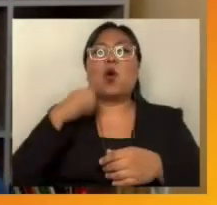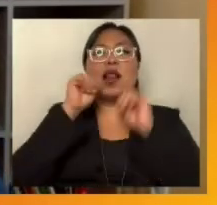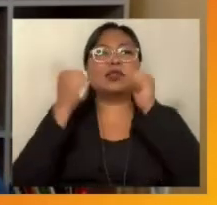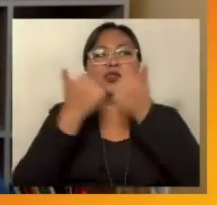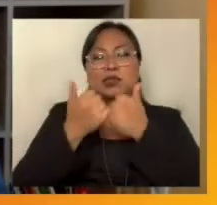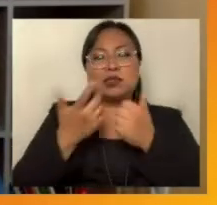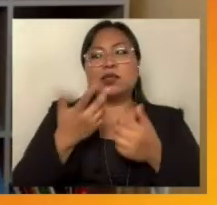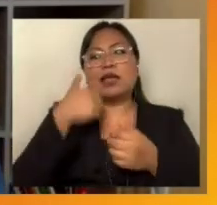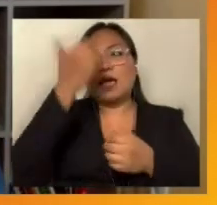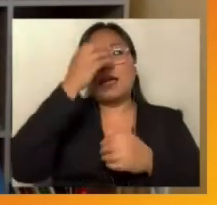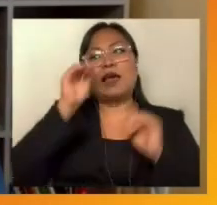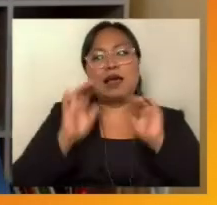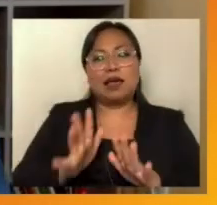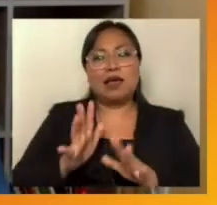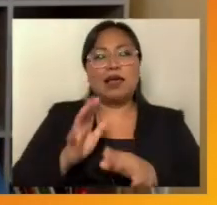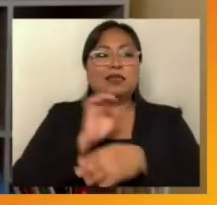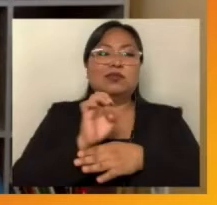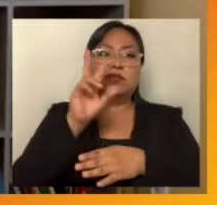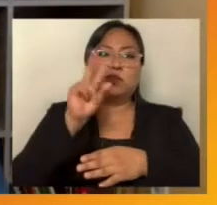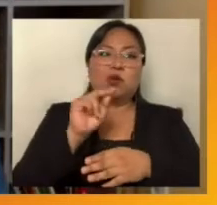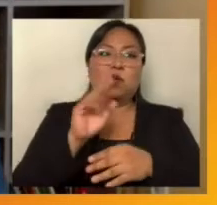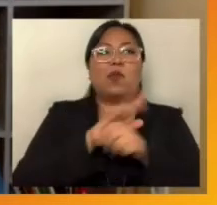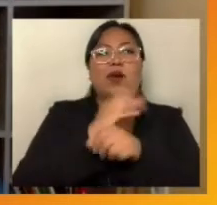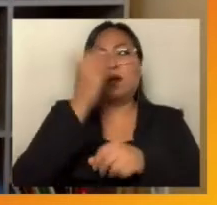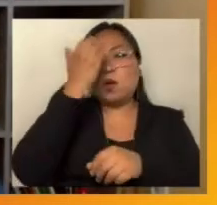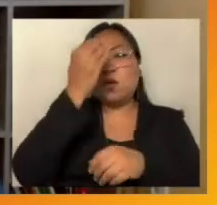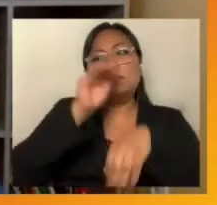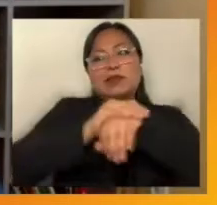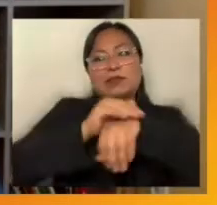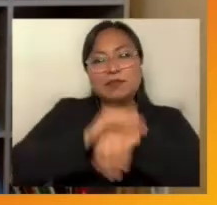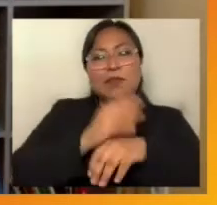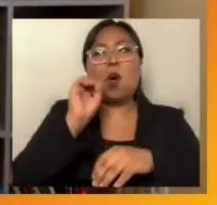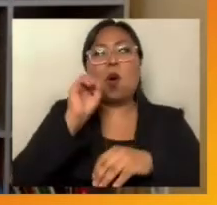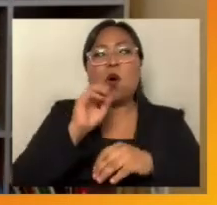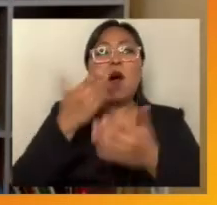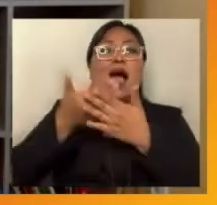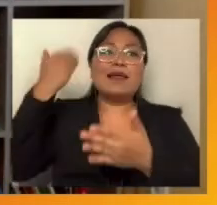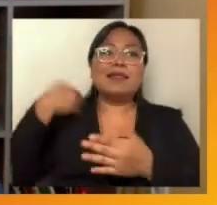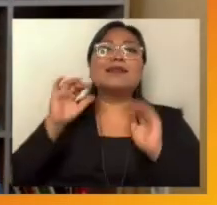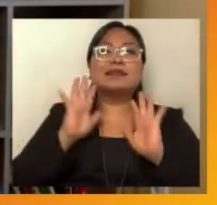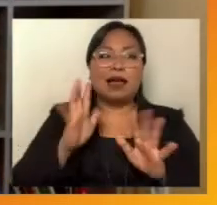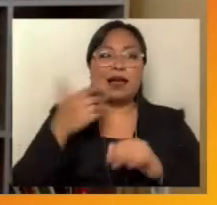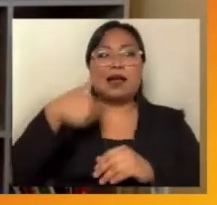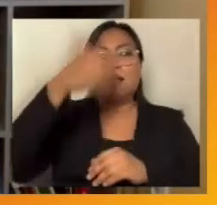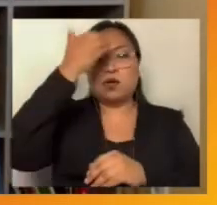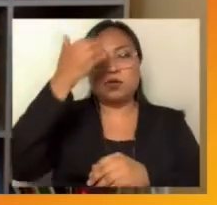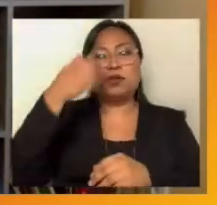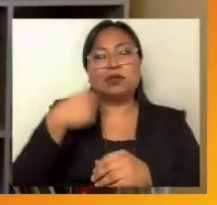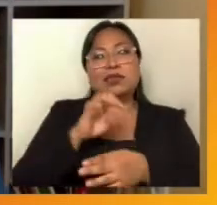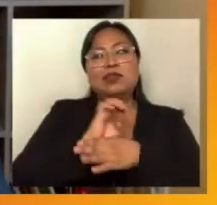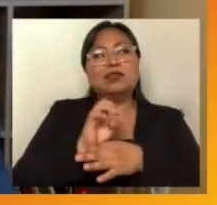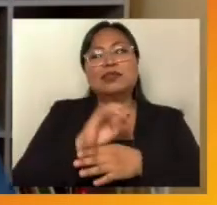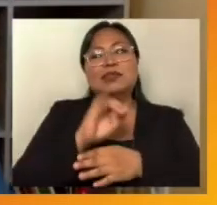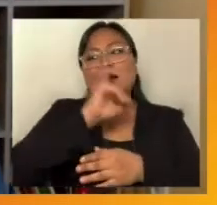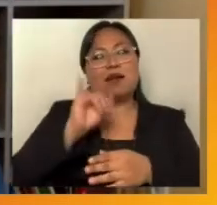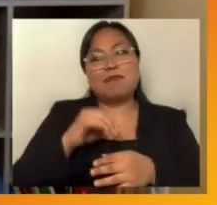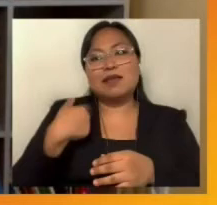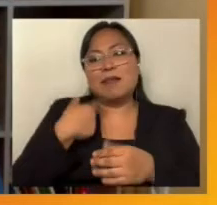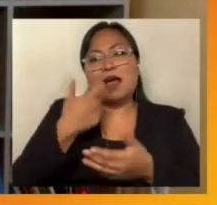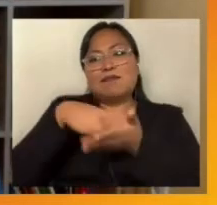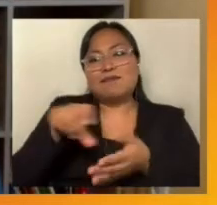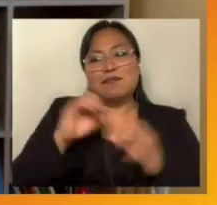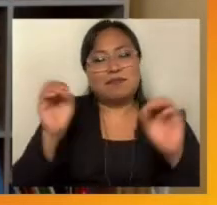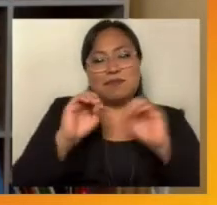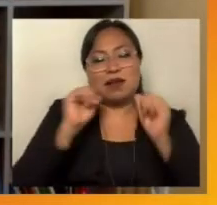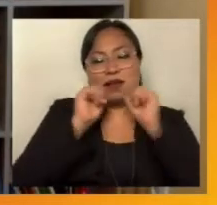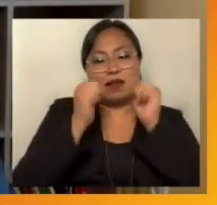comprado. Son amigos o compañeros de trabajo, o te han comprado, o nunca te van a comprar. Olvídate